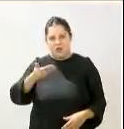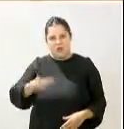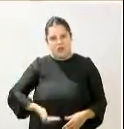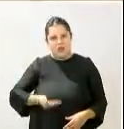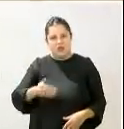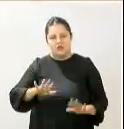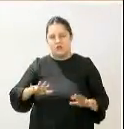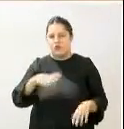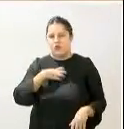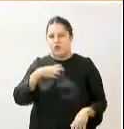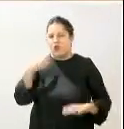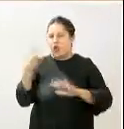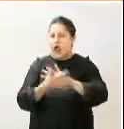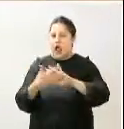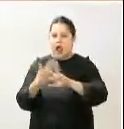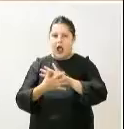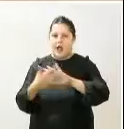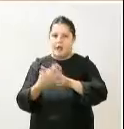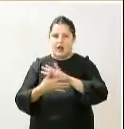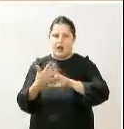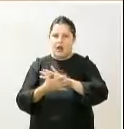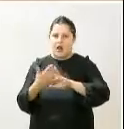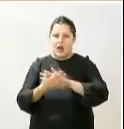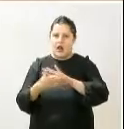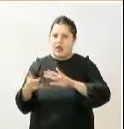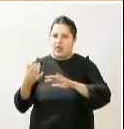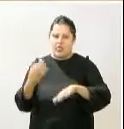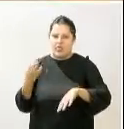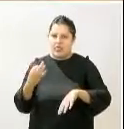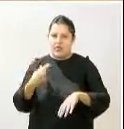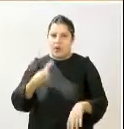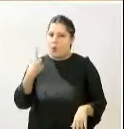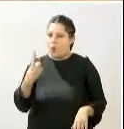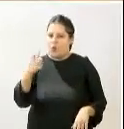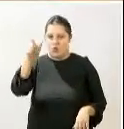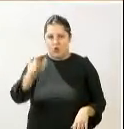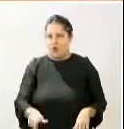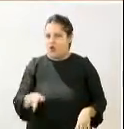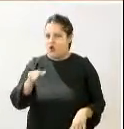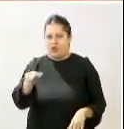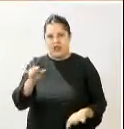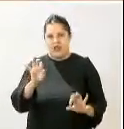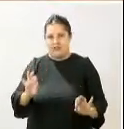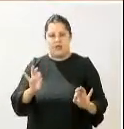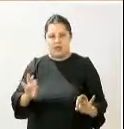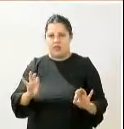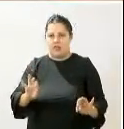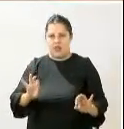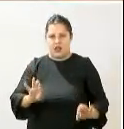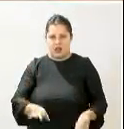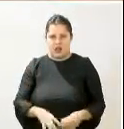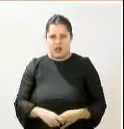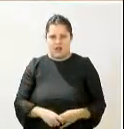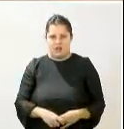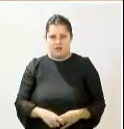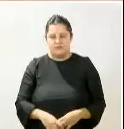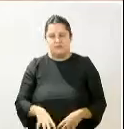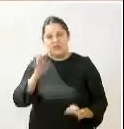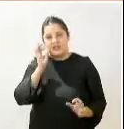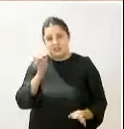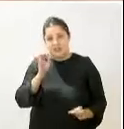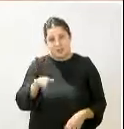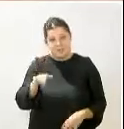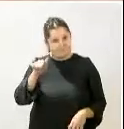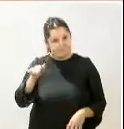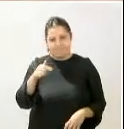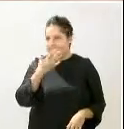de hablar hoy aquí, ¿no?, de uno de ellos que para mí tiene una significación especial. Es verdad que a él no lo conocí,